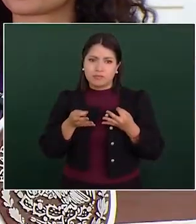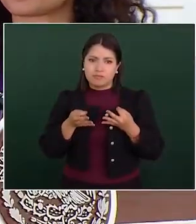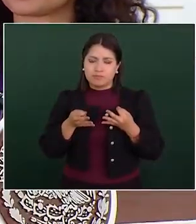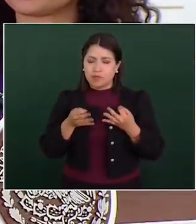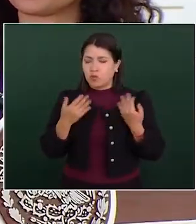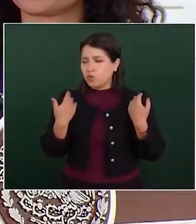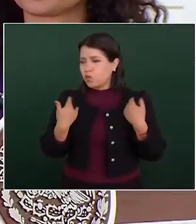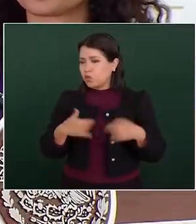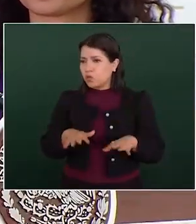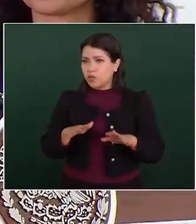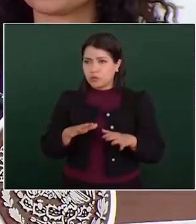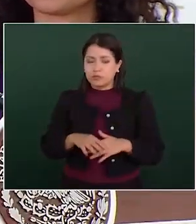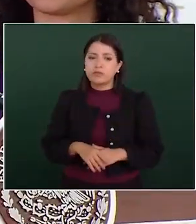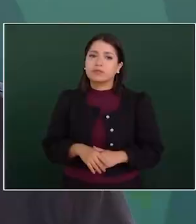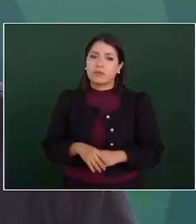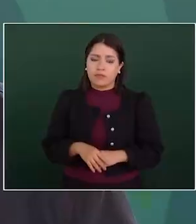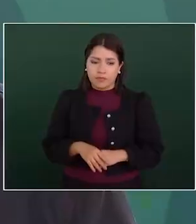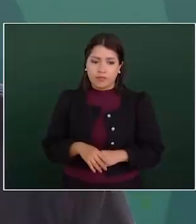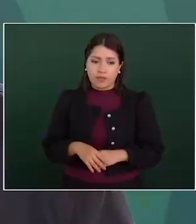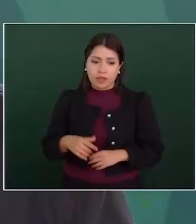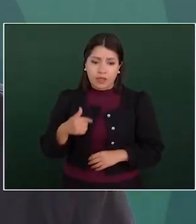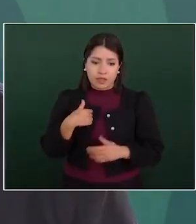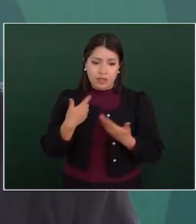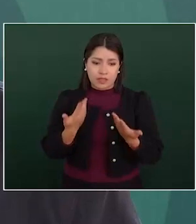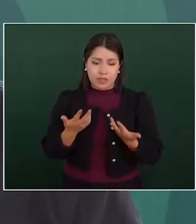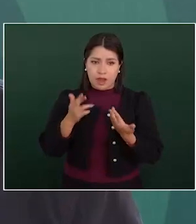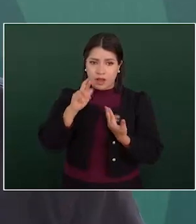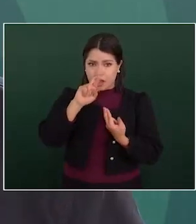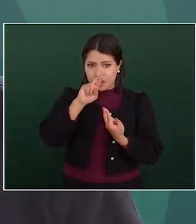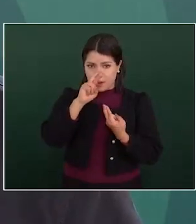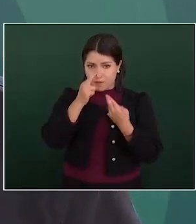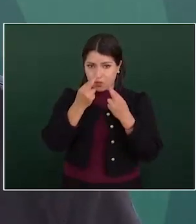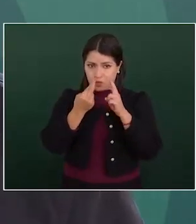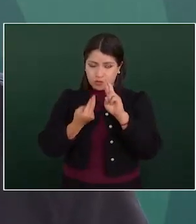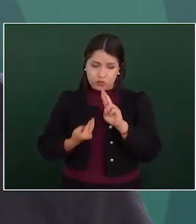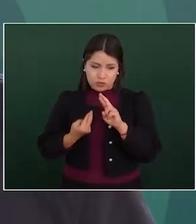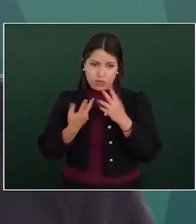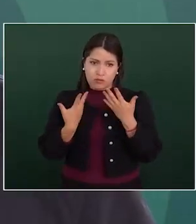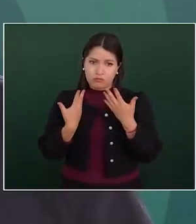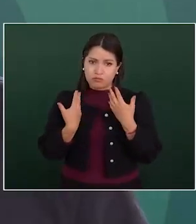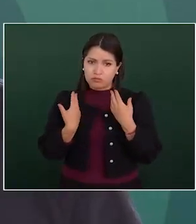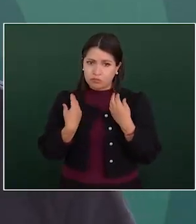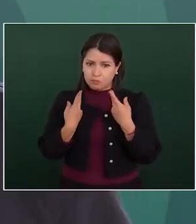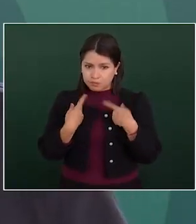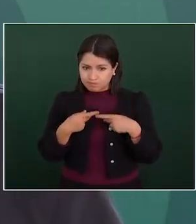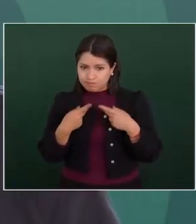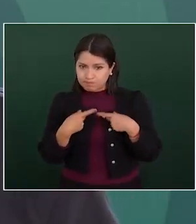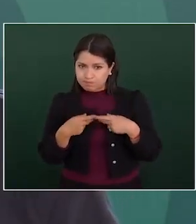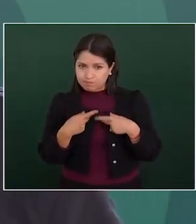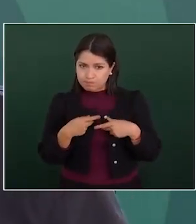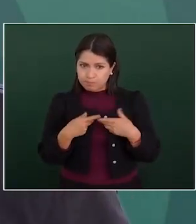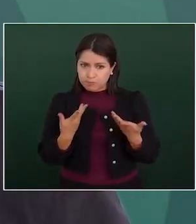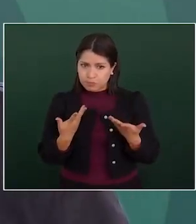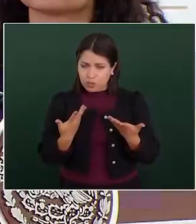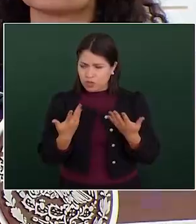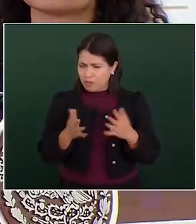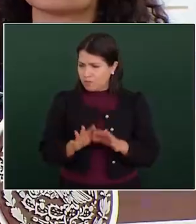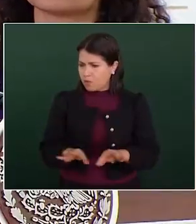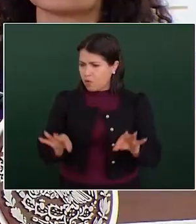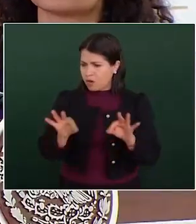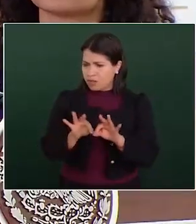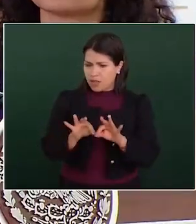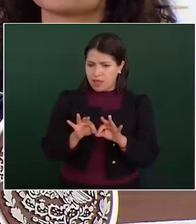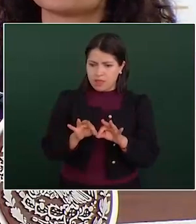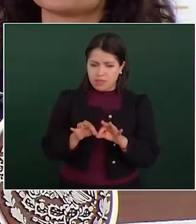Y vaya que hubieron revolucionarios, bueno, de primera,